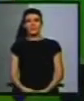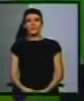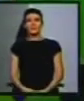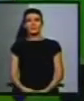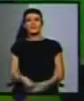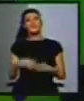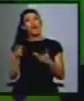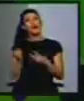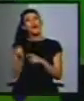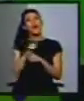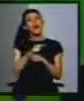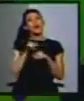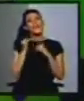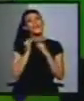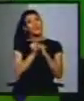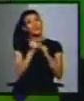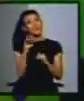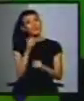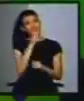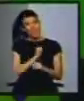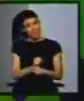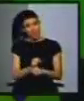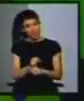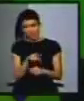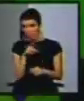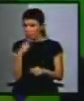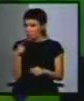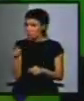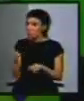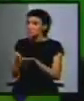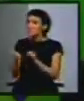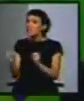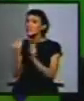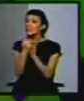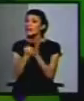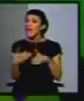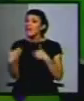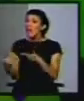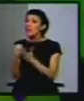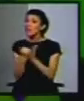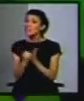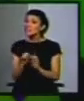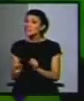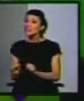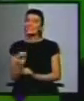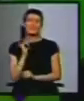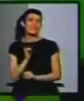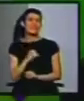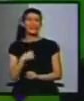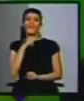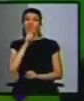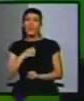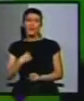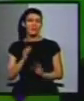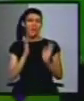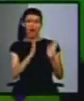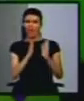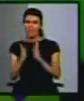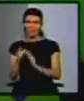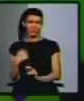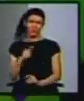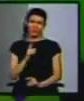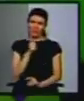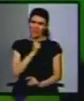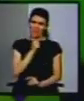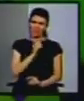Nos vamos a las informaciones navideñas. ¿Estás lista tú con todos los regalos en la lista, no? Sí, mi viejo pascuero es muy organizado. A mí me faltan algunas cosas.